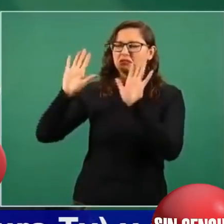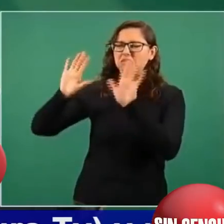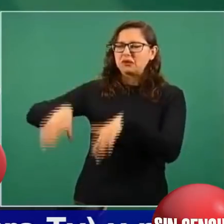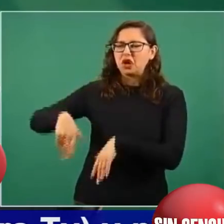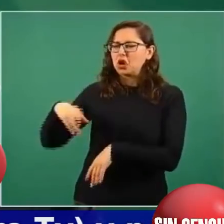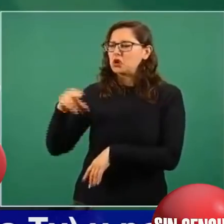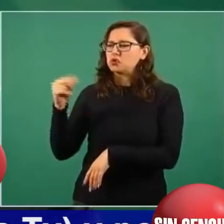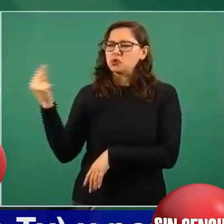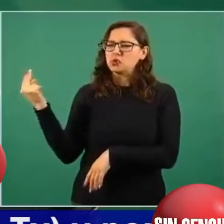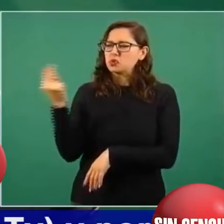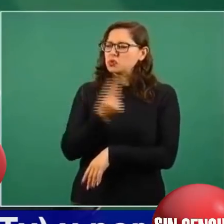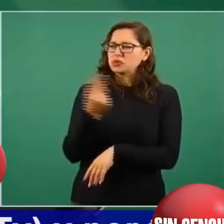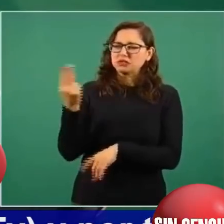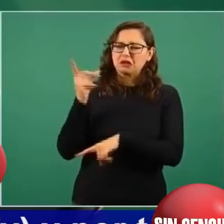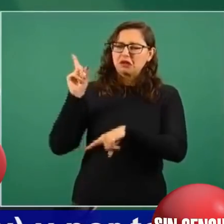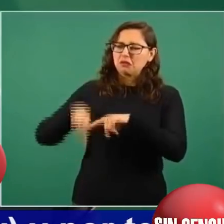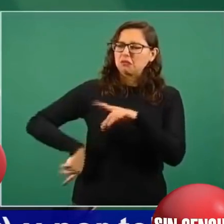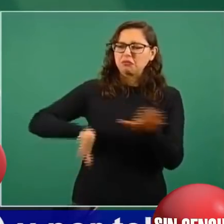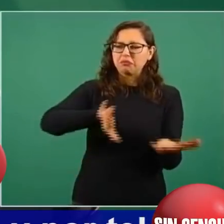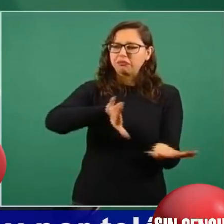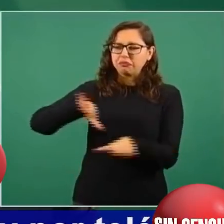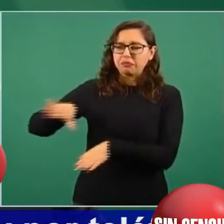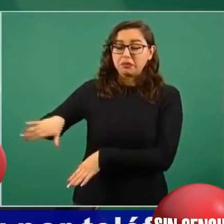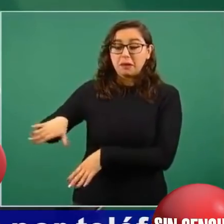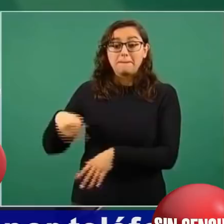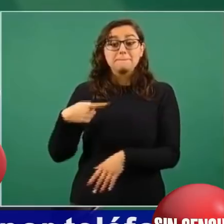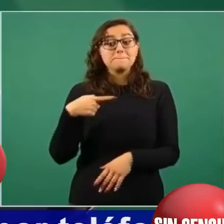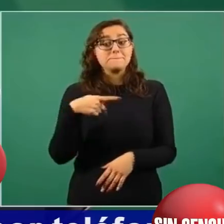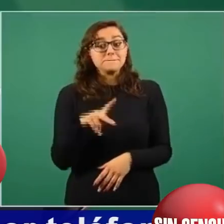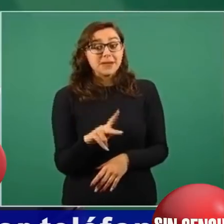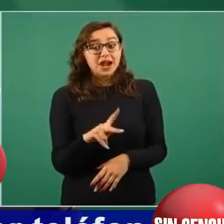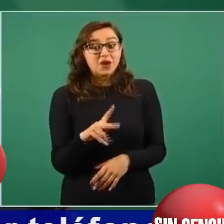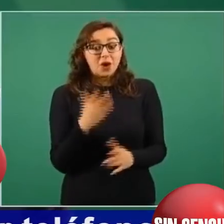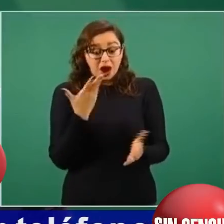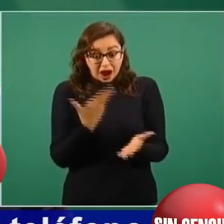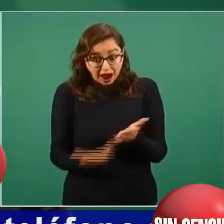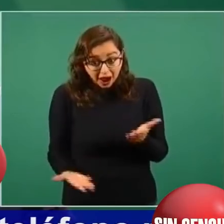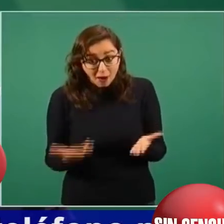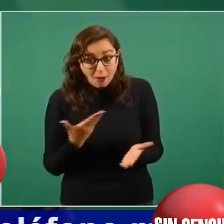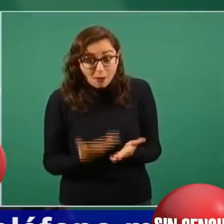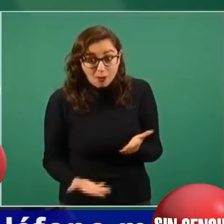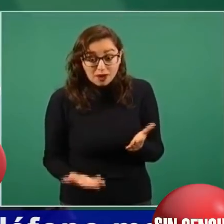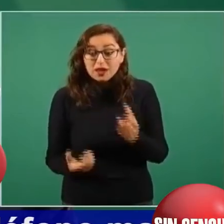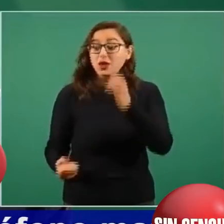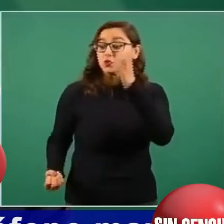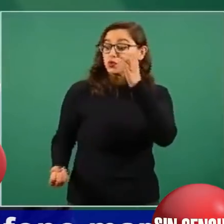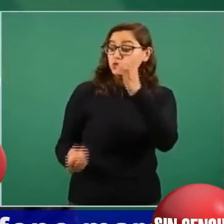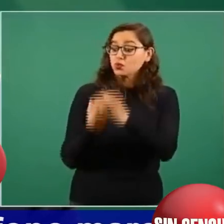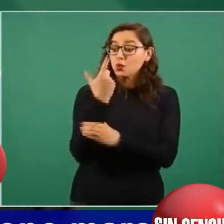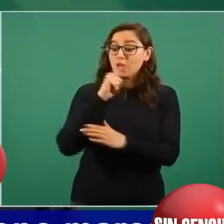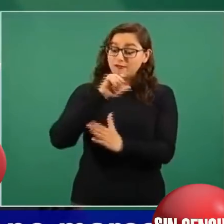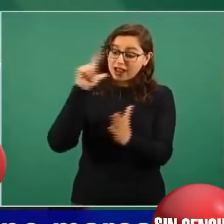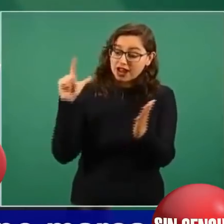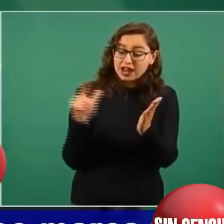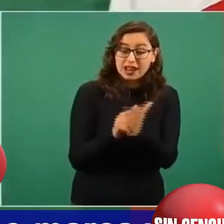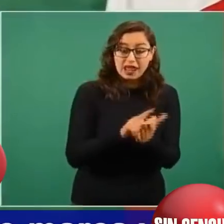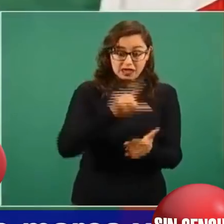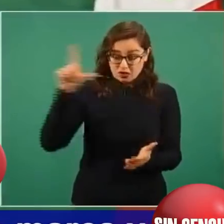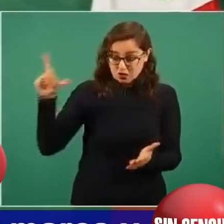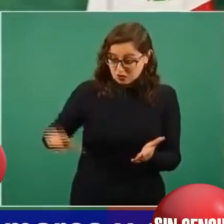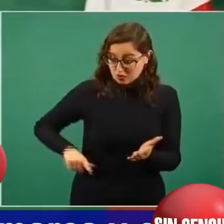en la nueva legislación queda establecido de que